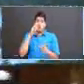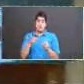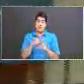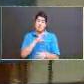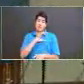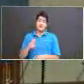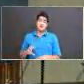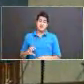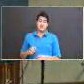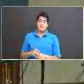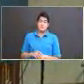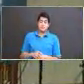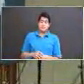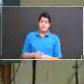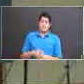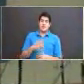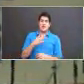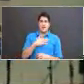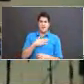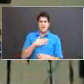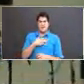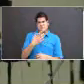Entonces, a mí me ofendió.